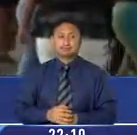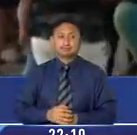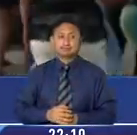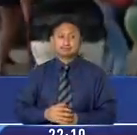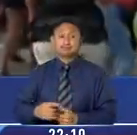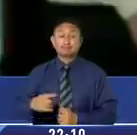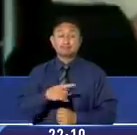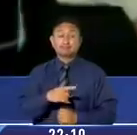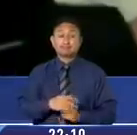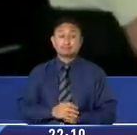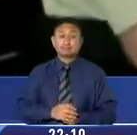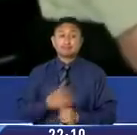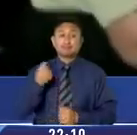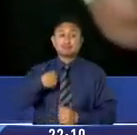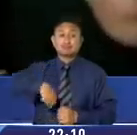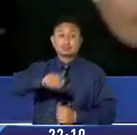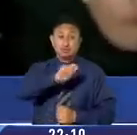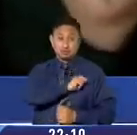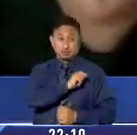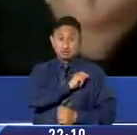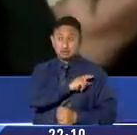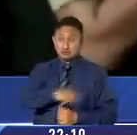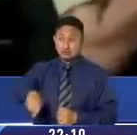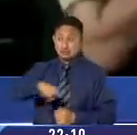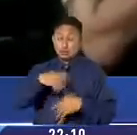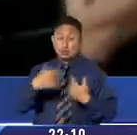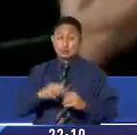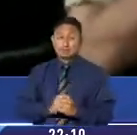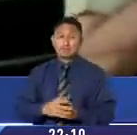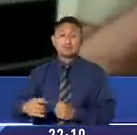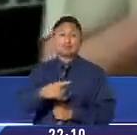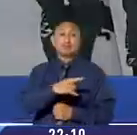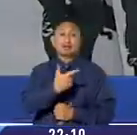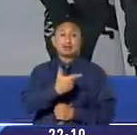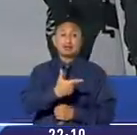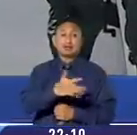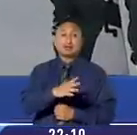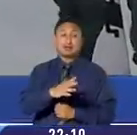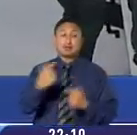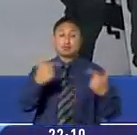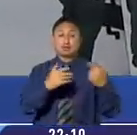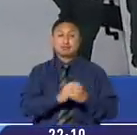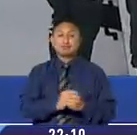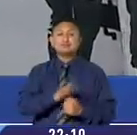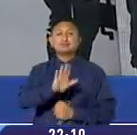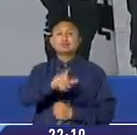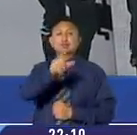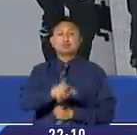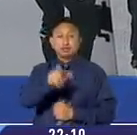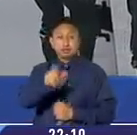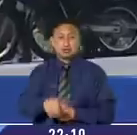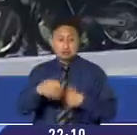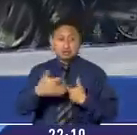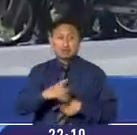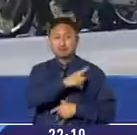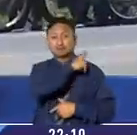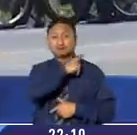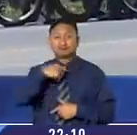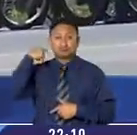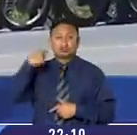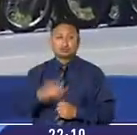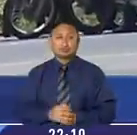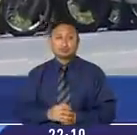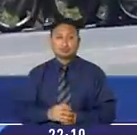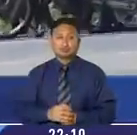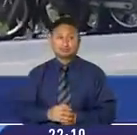en Ecuador. La revuelta del martes es la más sangrienta del año en el país. 5 de los internos habían sido decapitados.